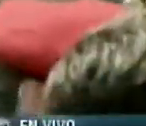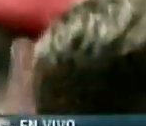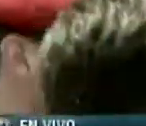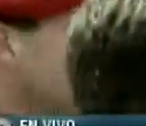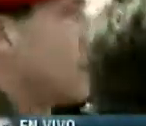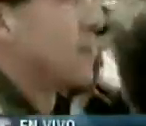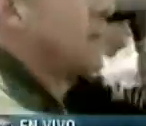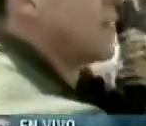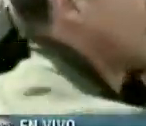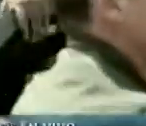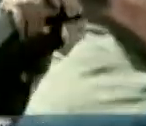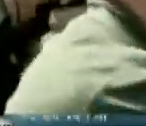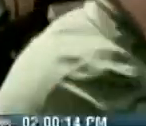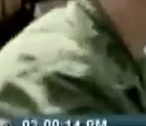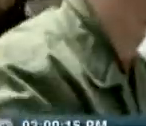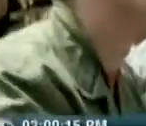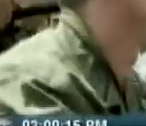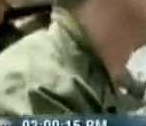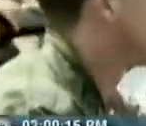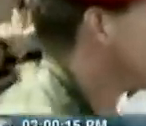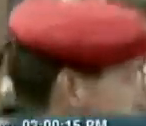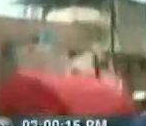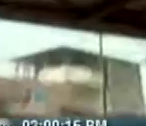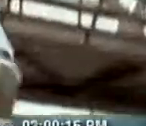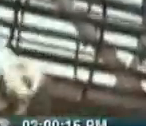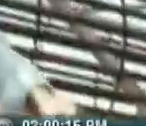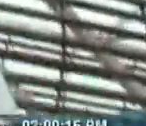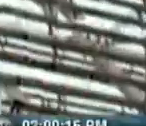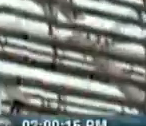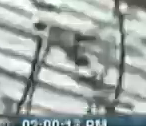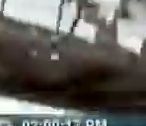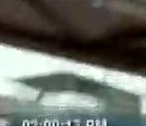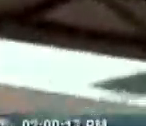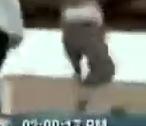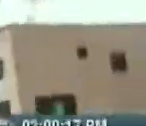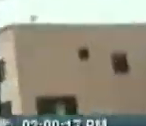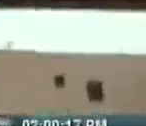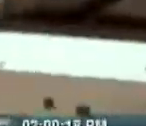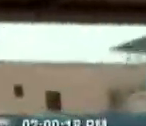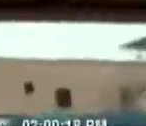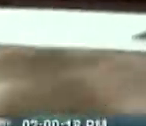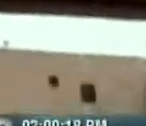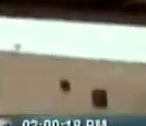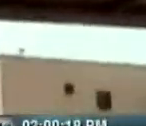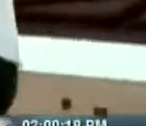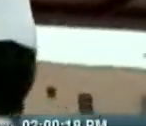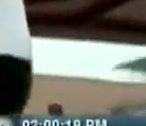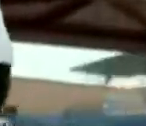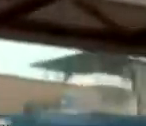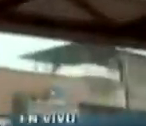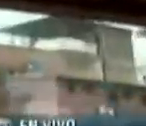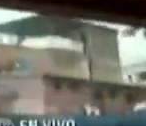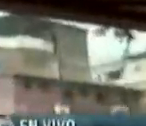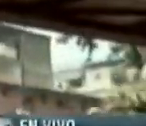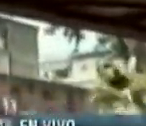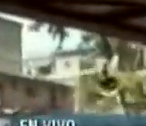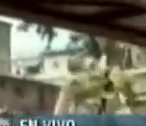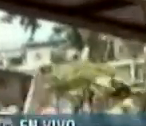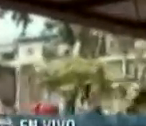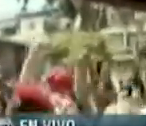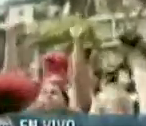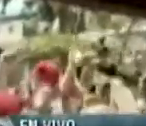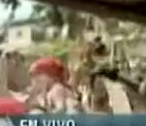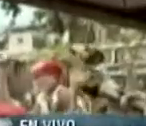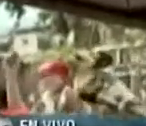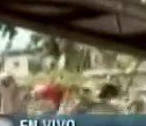ausencia del presidente de la República, debe realizar una convocatoria de elecciones 30 días después. Y esos 30